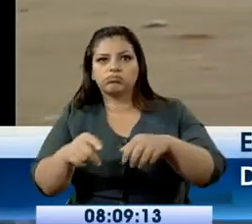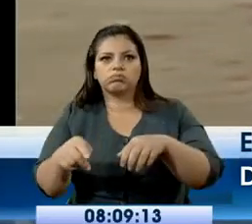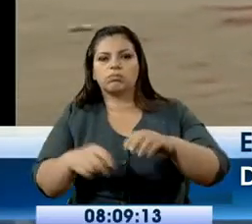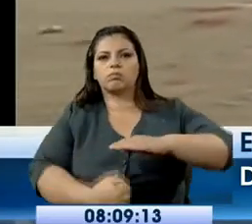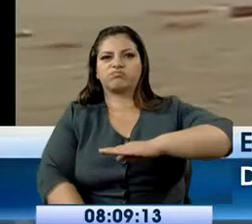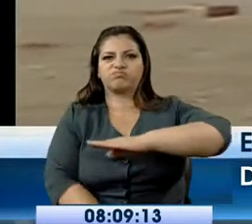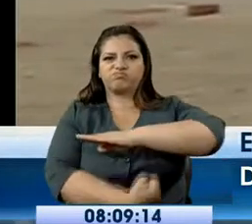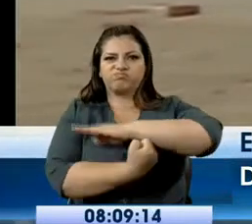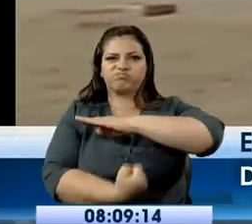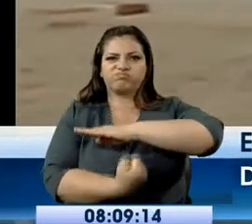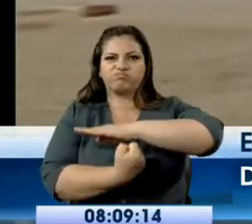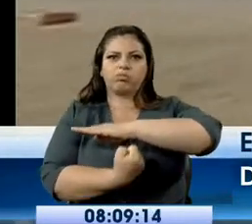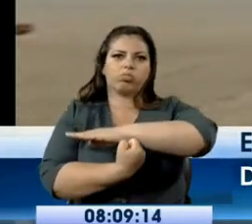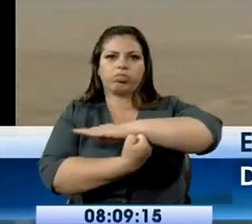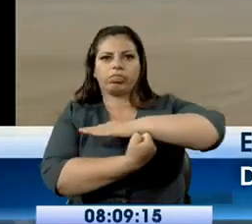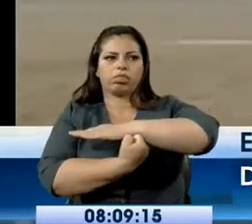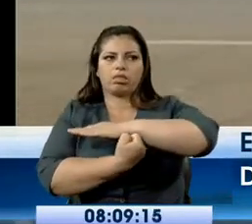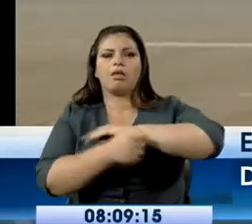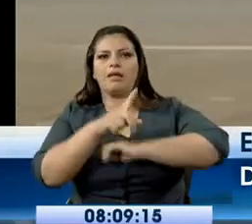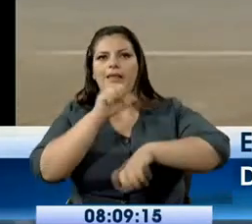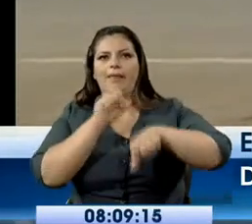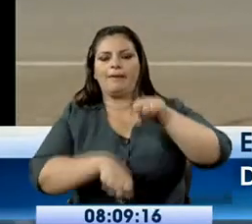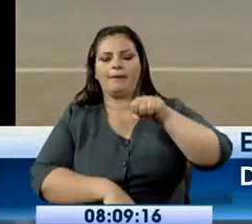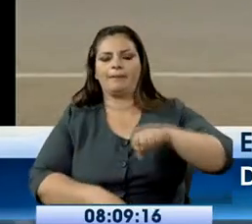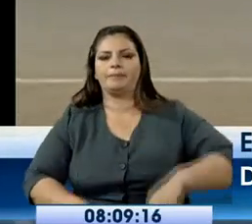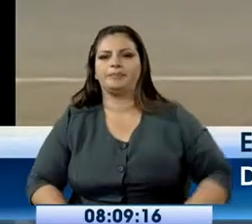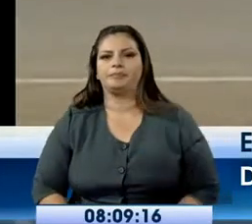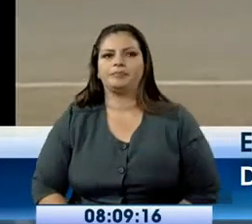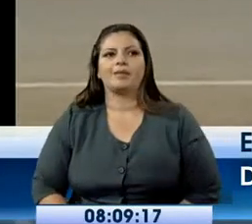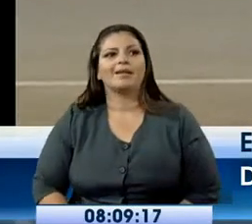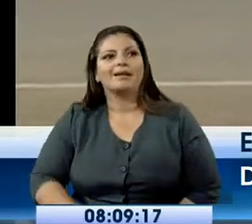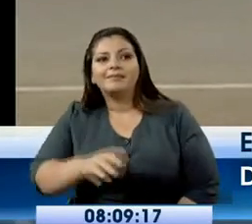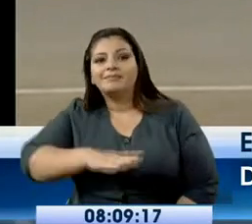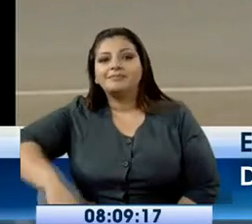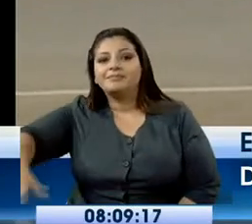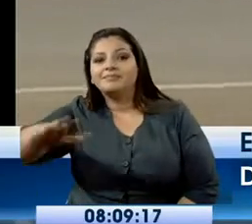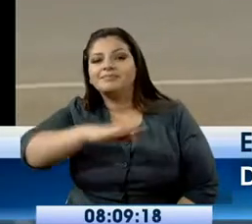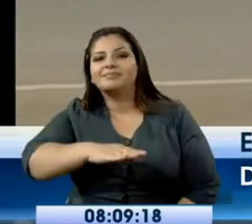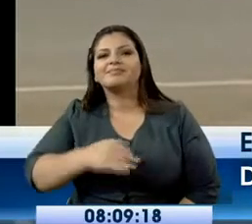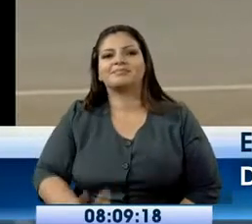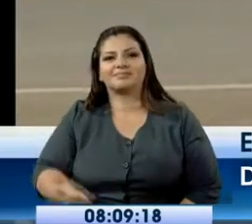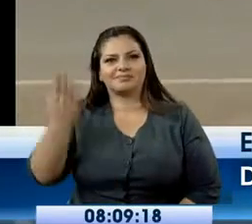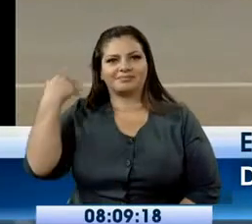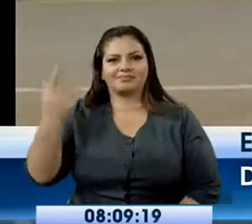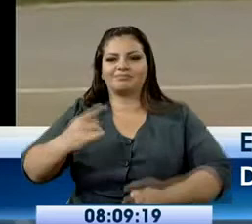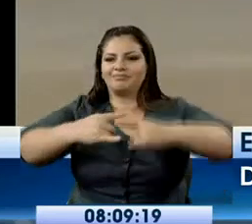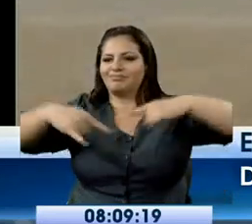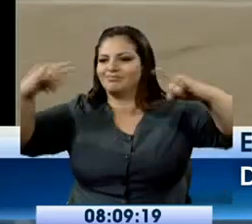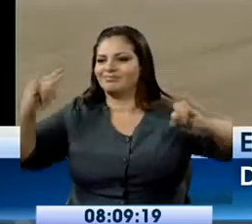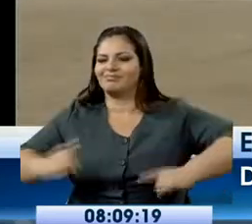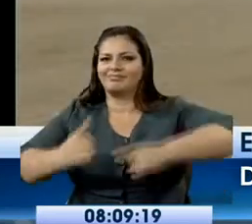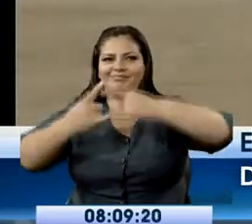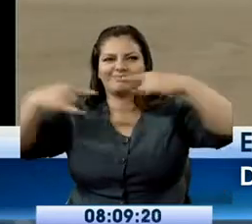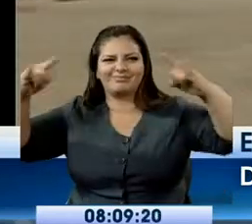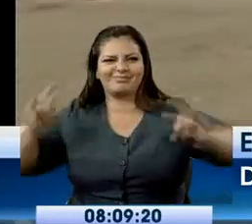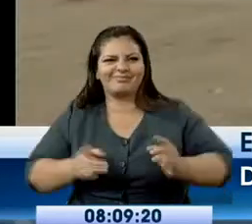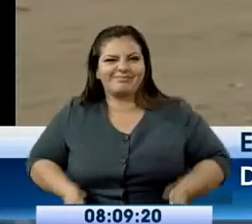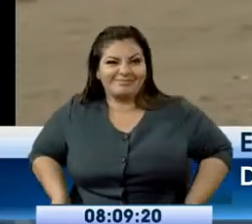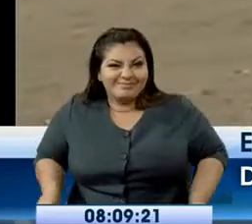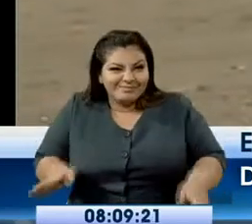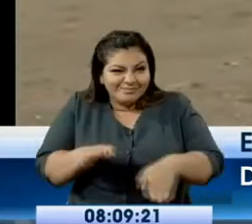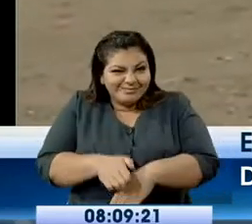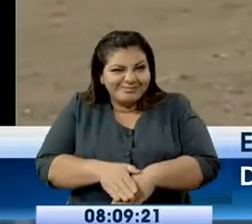los comerciantes que venían de Pelileo, que venían de la sierra y que traían sus jeans de venta. Bueno, pues ahora